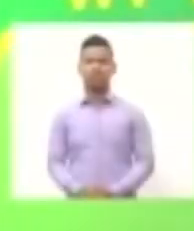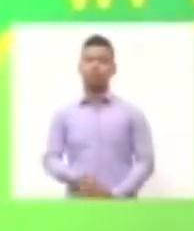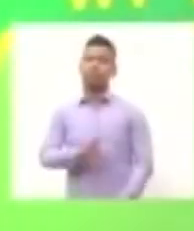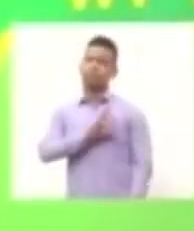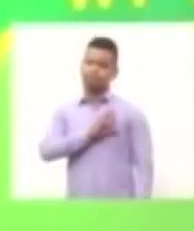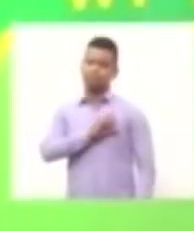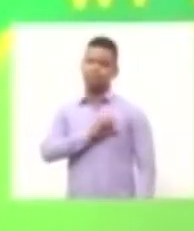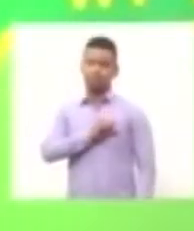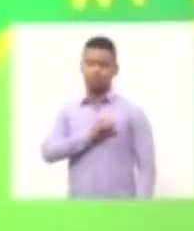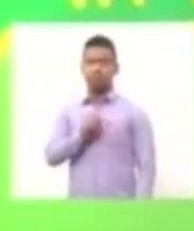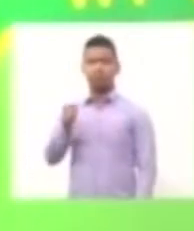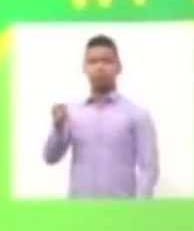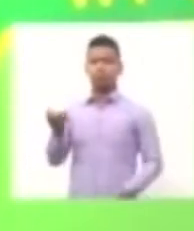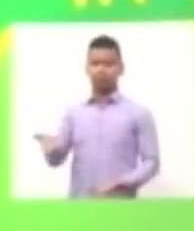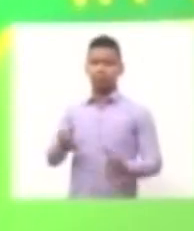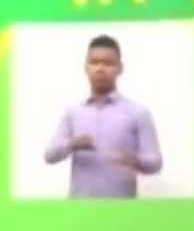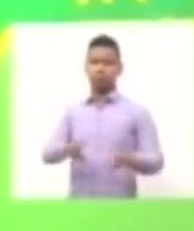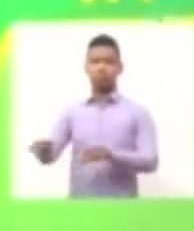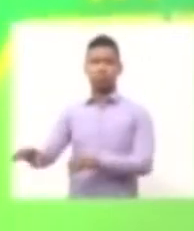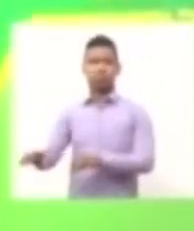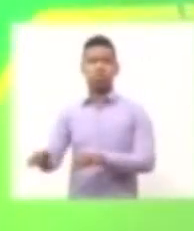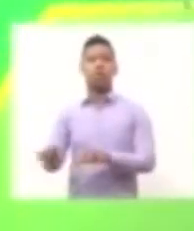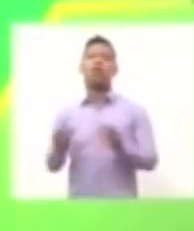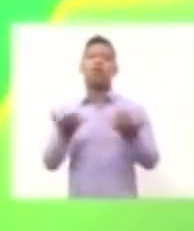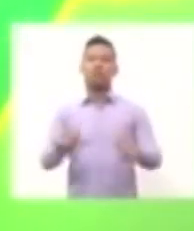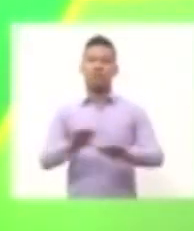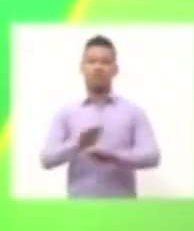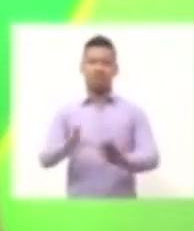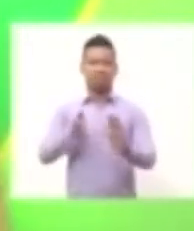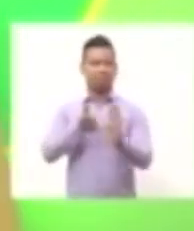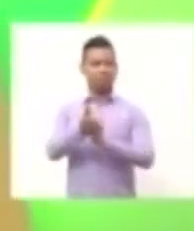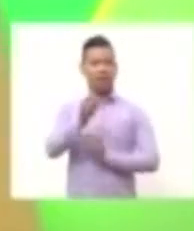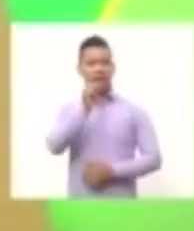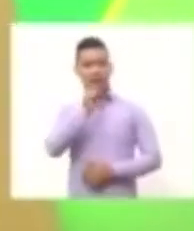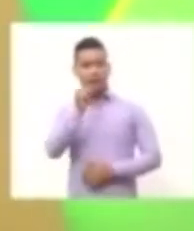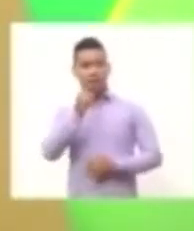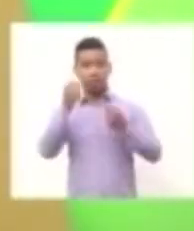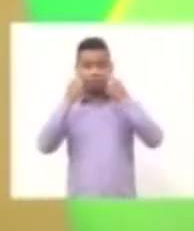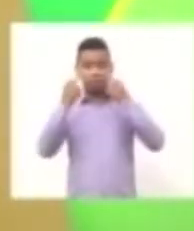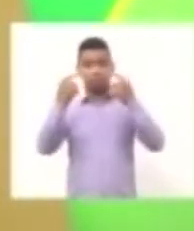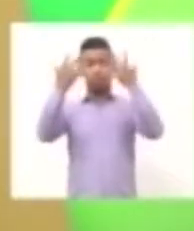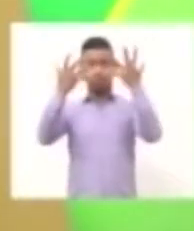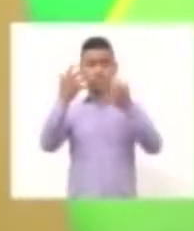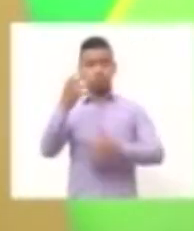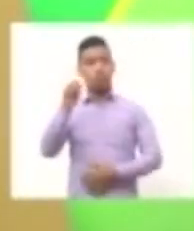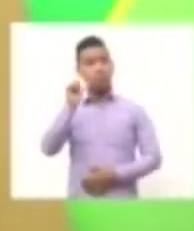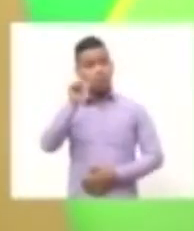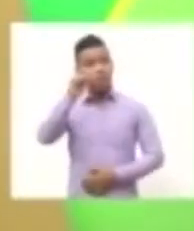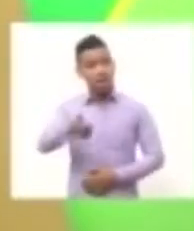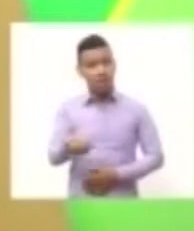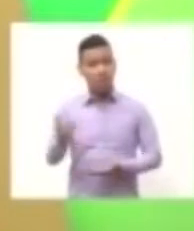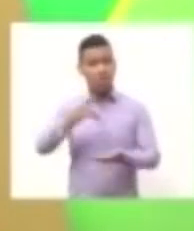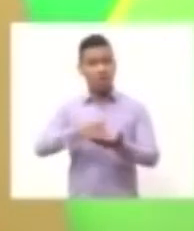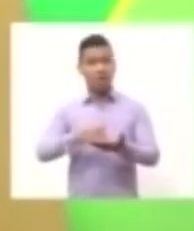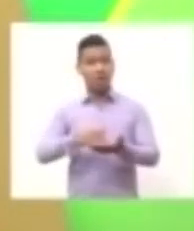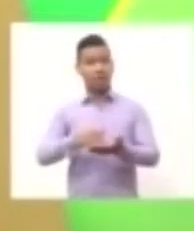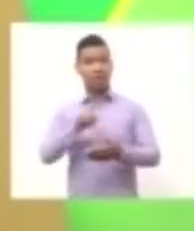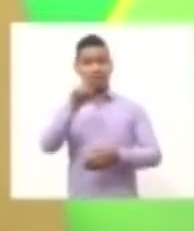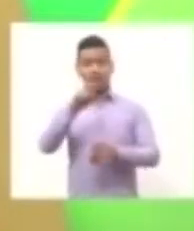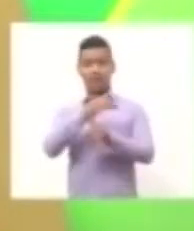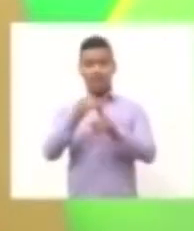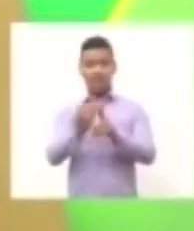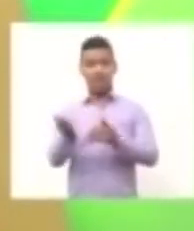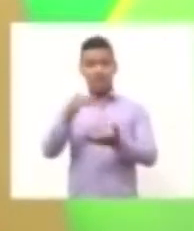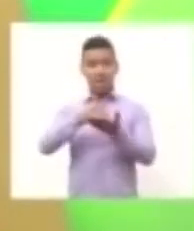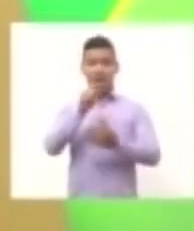Lamentable este hecho. Y hasta aquí las noticias del entretenimiento. No olviden nuestra cita mañana a las 6:30. Gracias